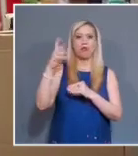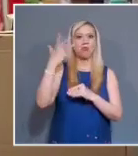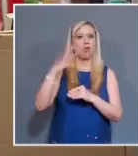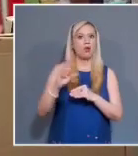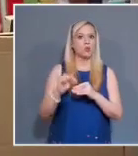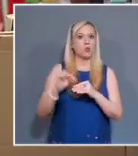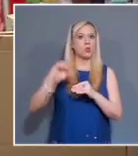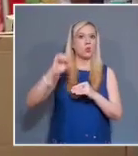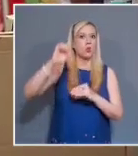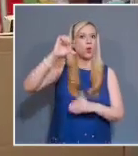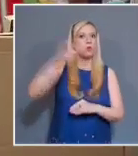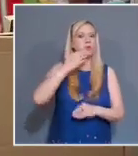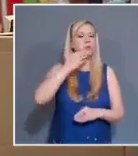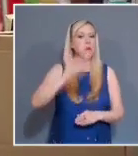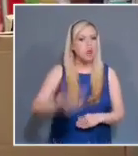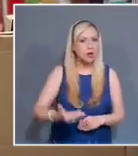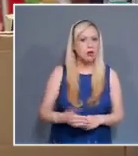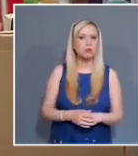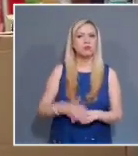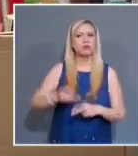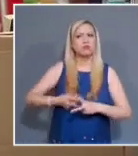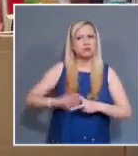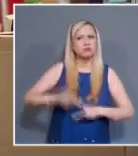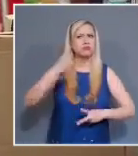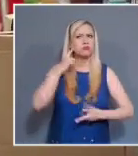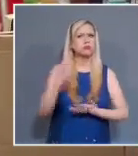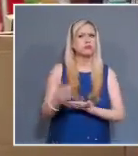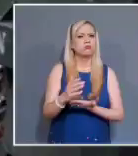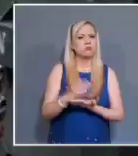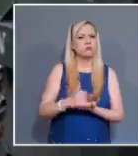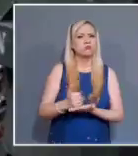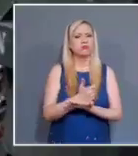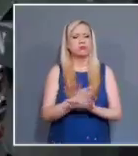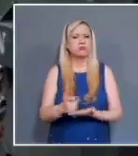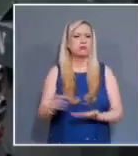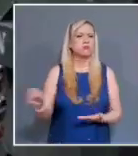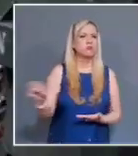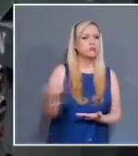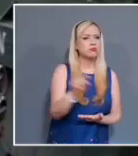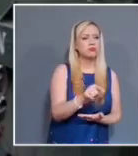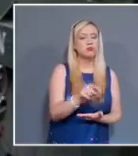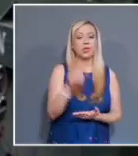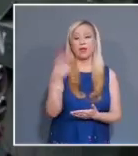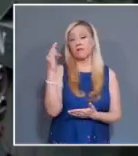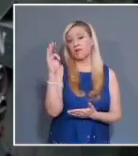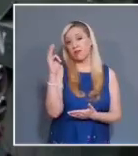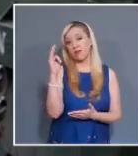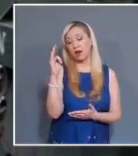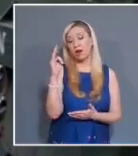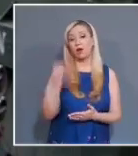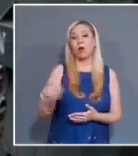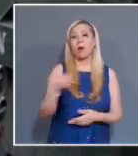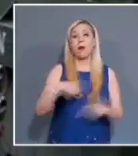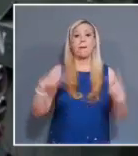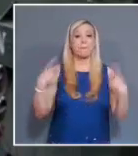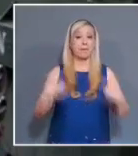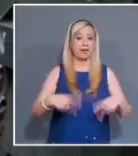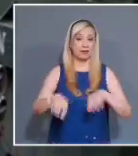de personal y remuneraciones de los sectores económicos, durante febrero el personal ocupado